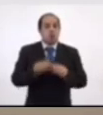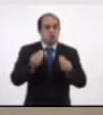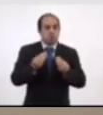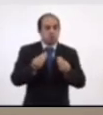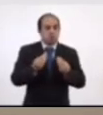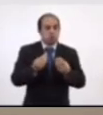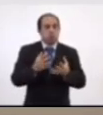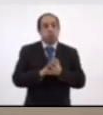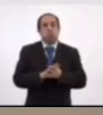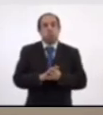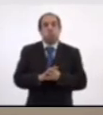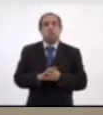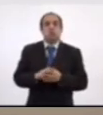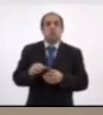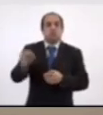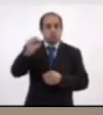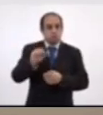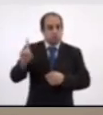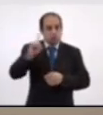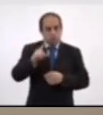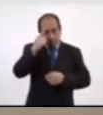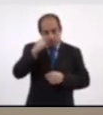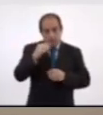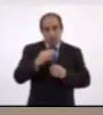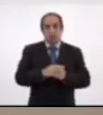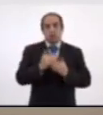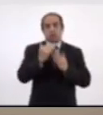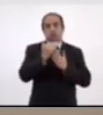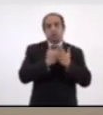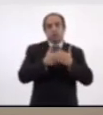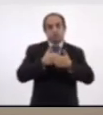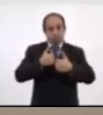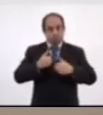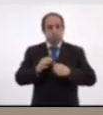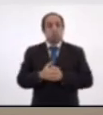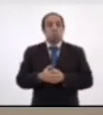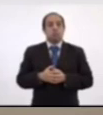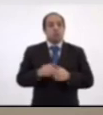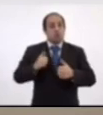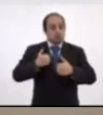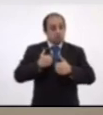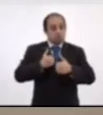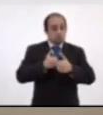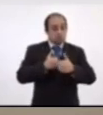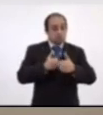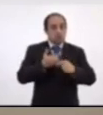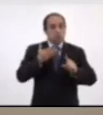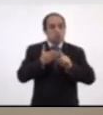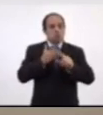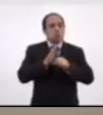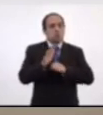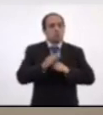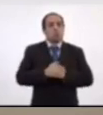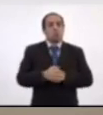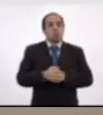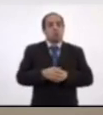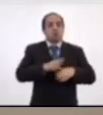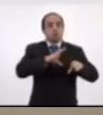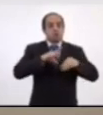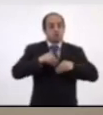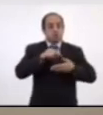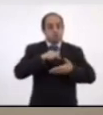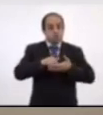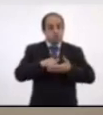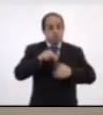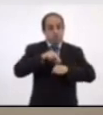fines de semana para abatir ese rezago. La idea también es que retomemos nuestras unidades médicas de tiempo